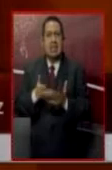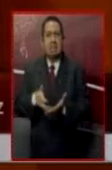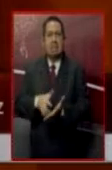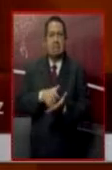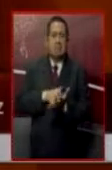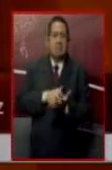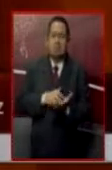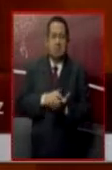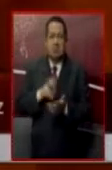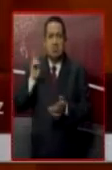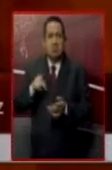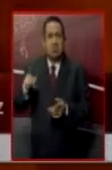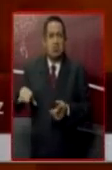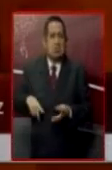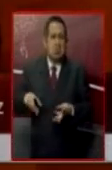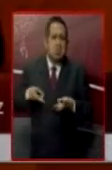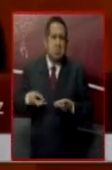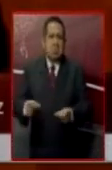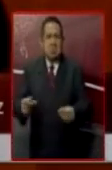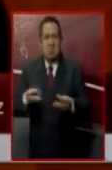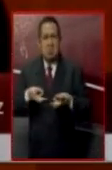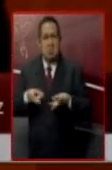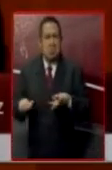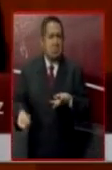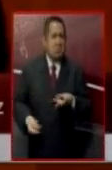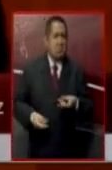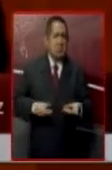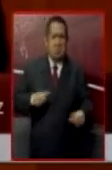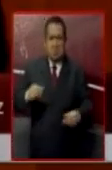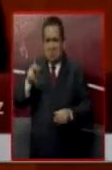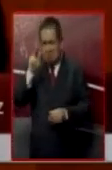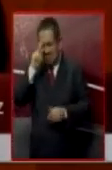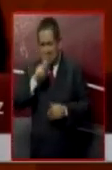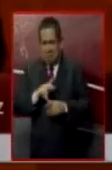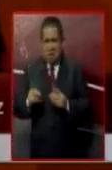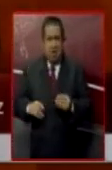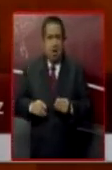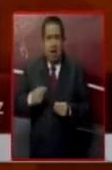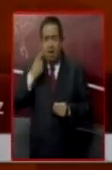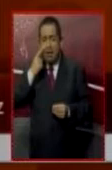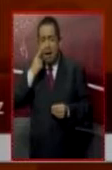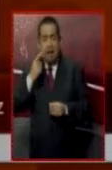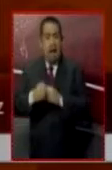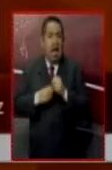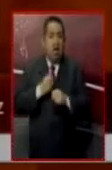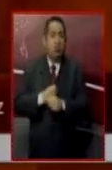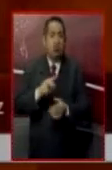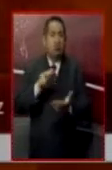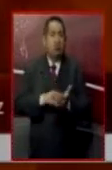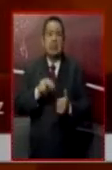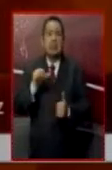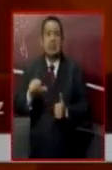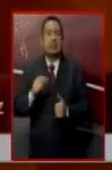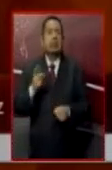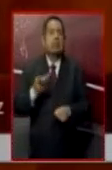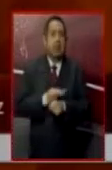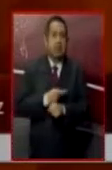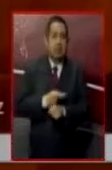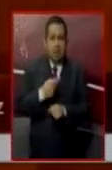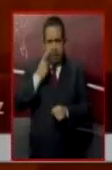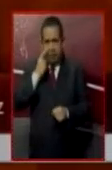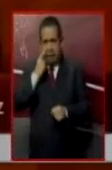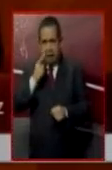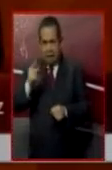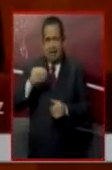sino despilfarro del gasto público. Tan solo para 2016, y de acuerdo a